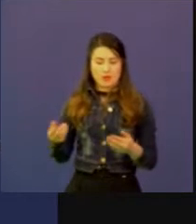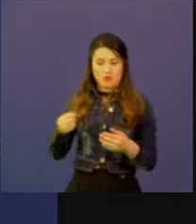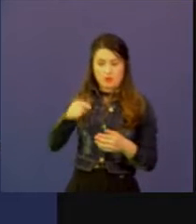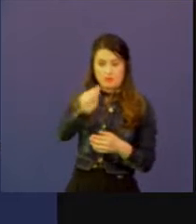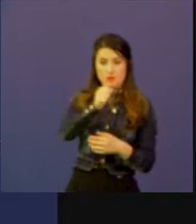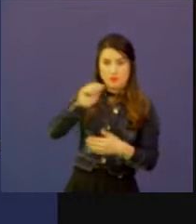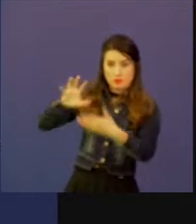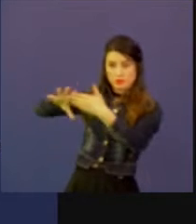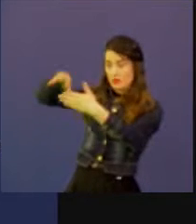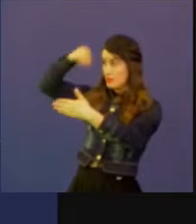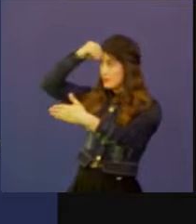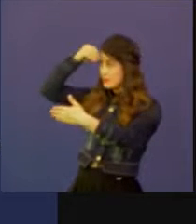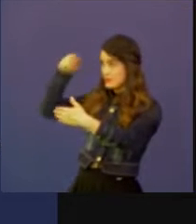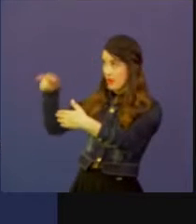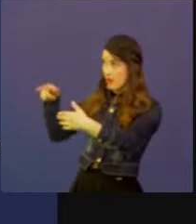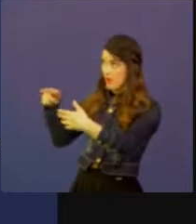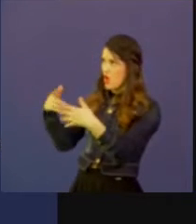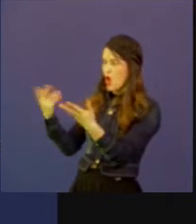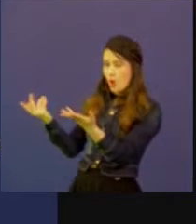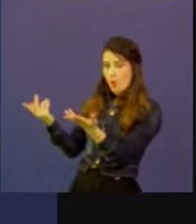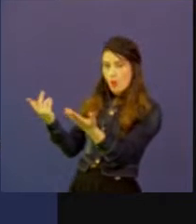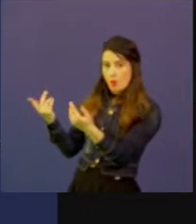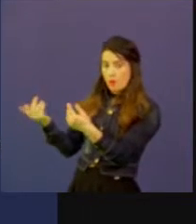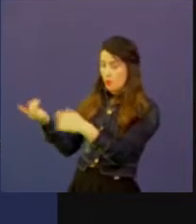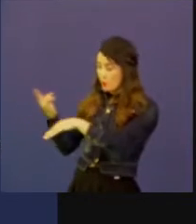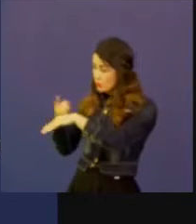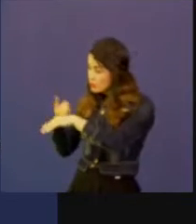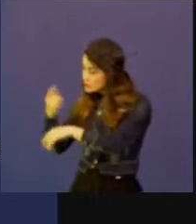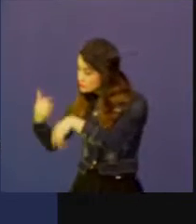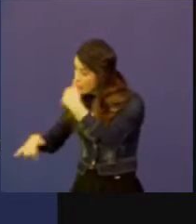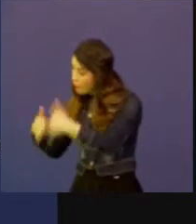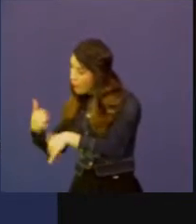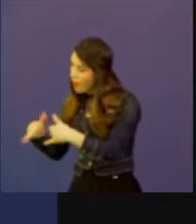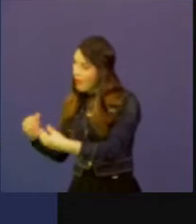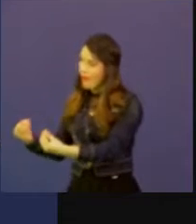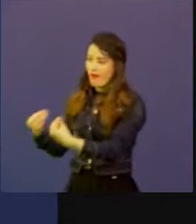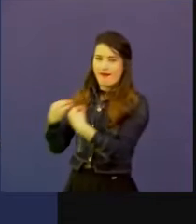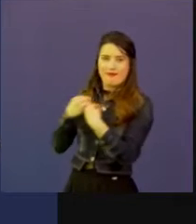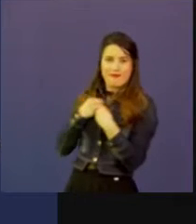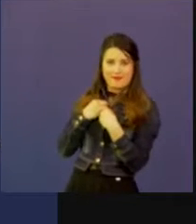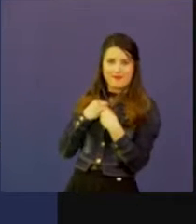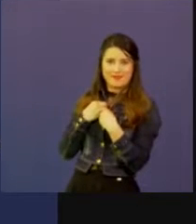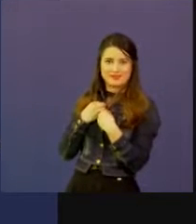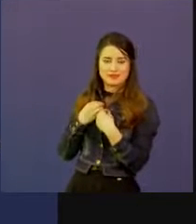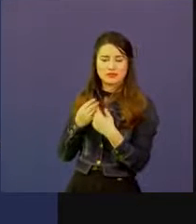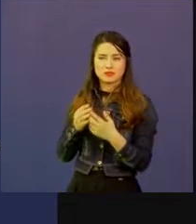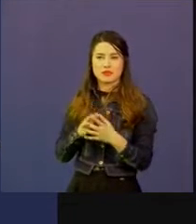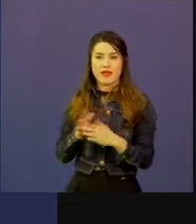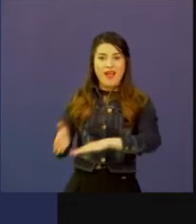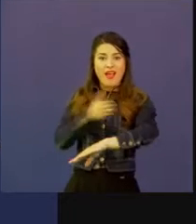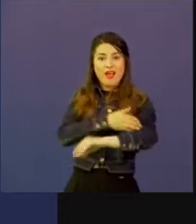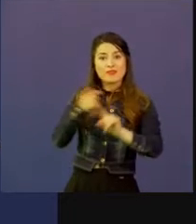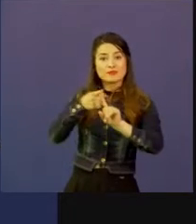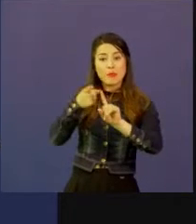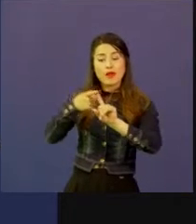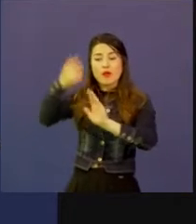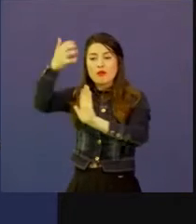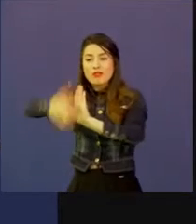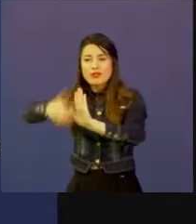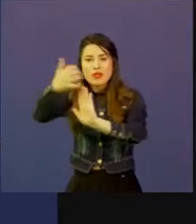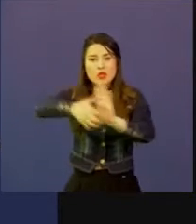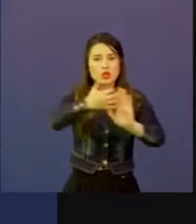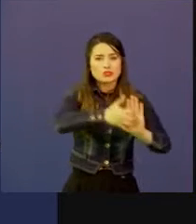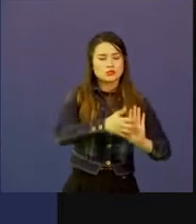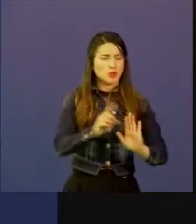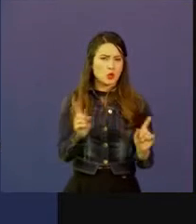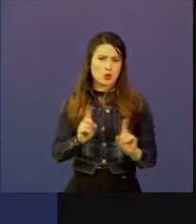de diseño de juegos. Si nosotros no hicimos un diagnóstico específico de los estilos, pero en este momento el grupo de investigación